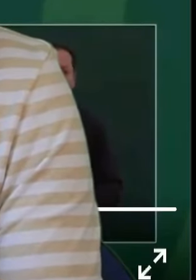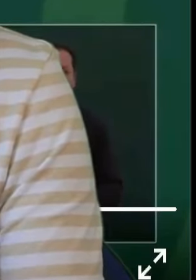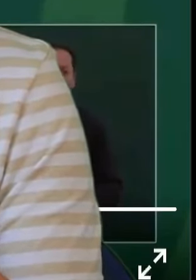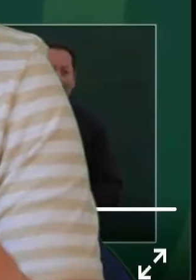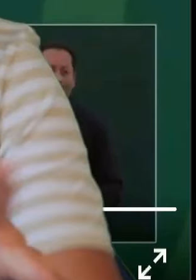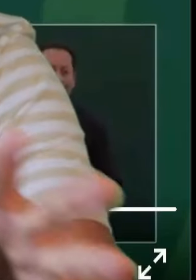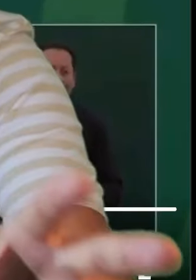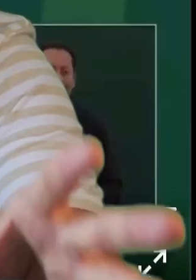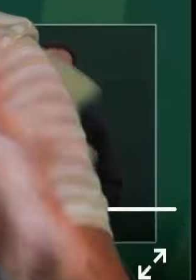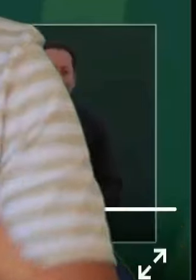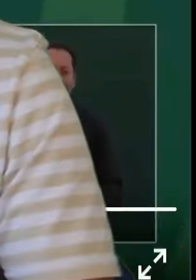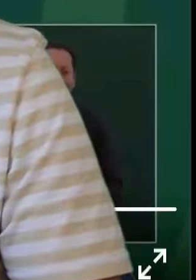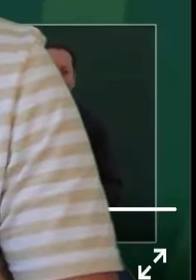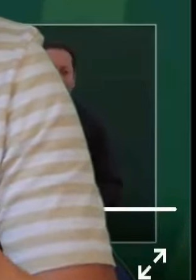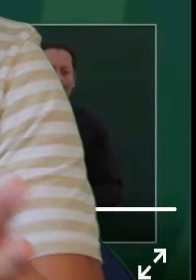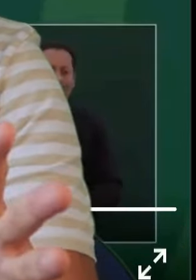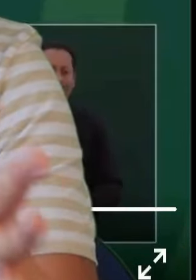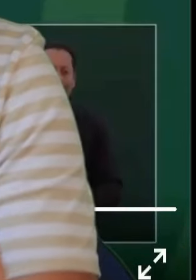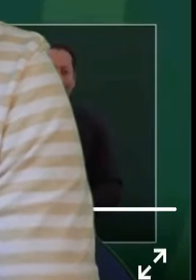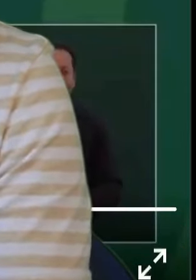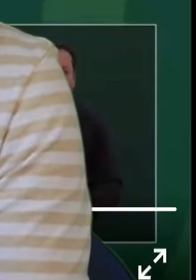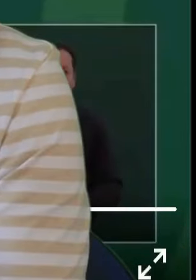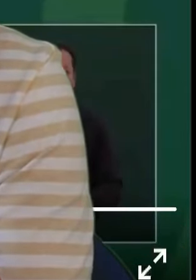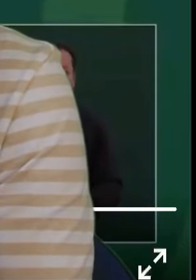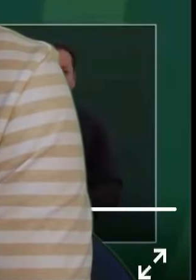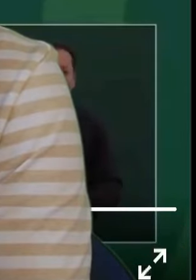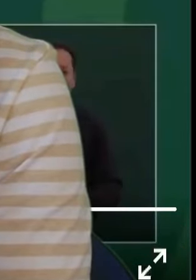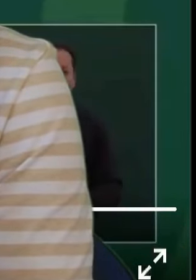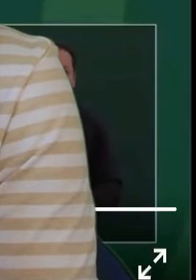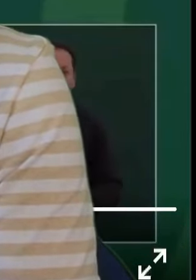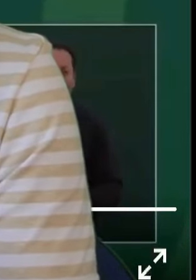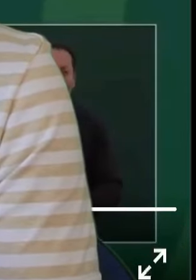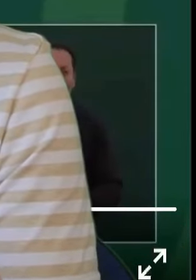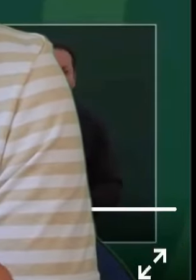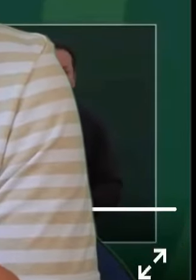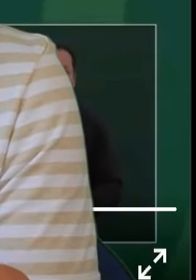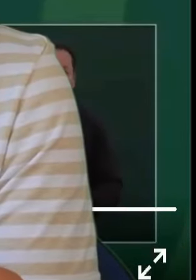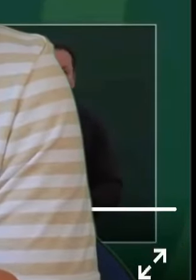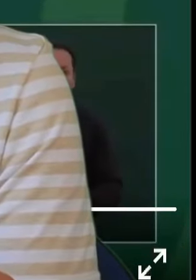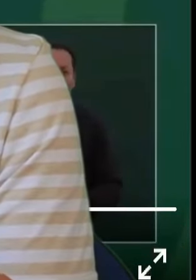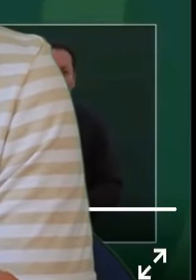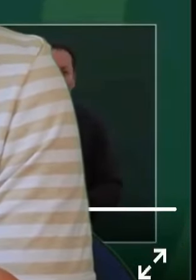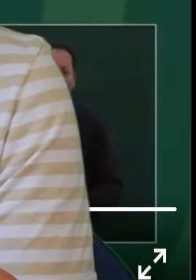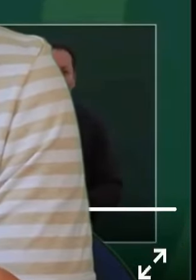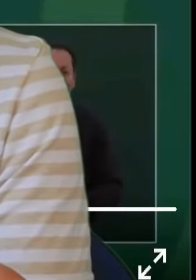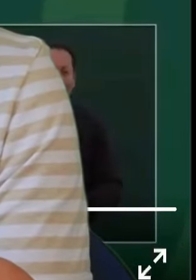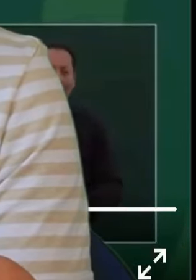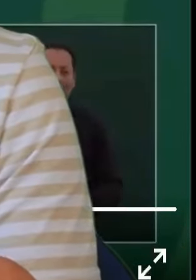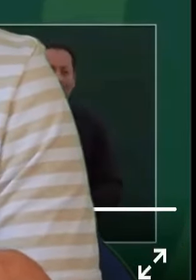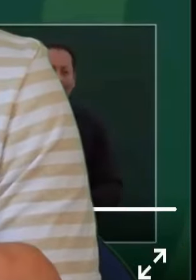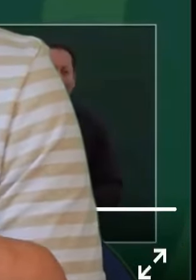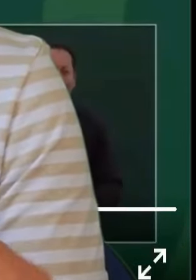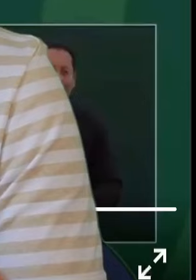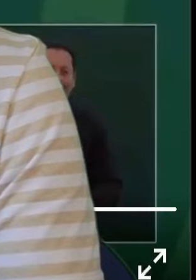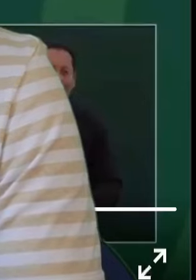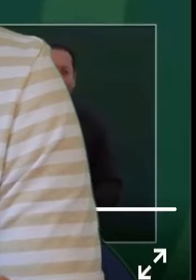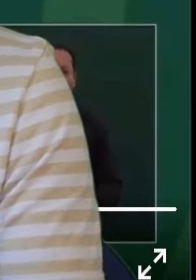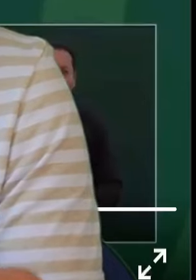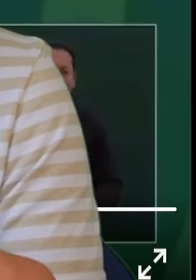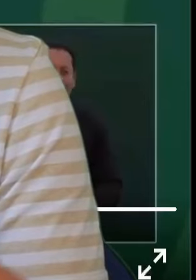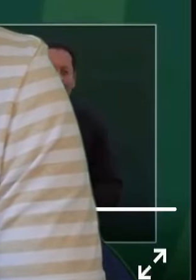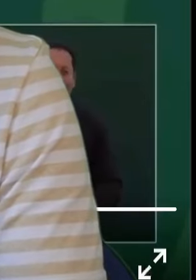propiedades Incluso en Nueva York le pusieron por allí un departamento cosa que ella además de manera sistemática ha